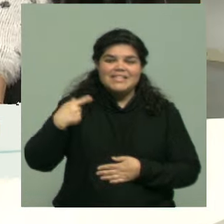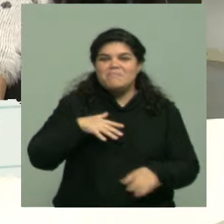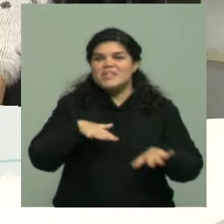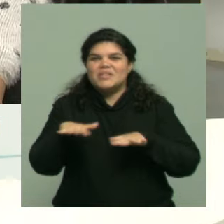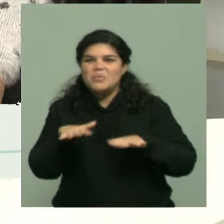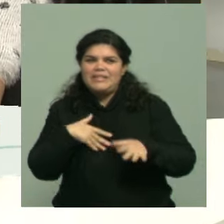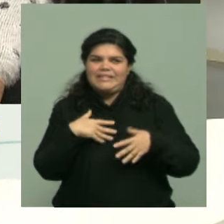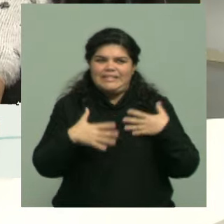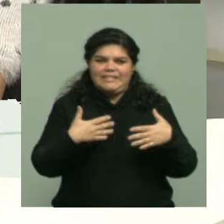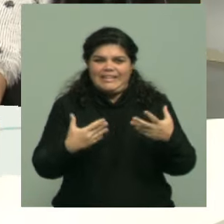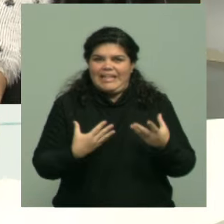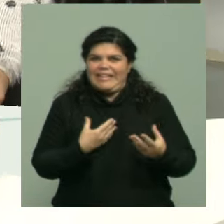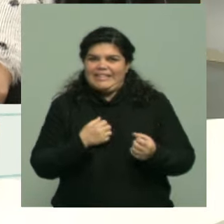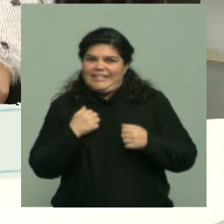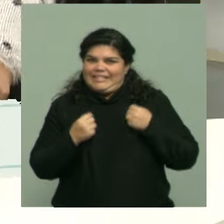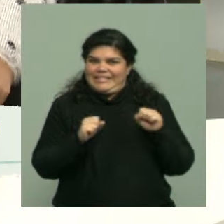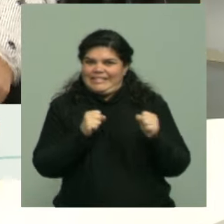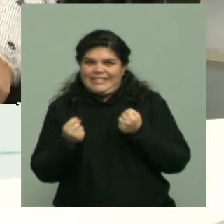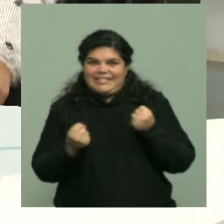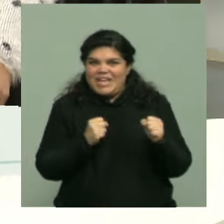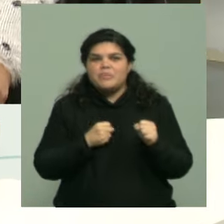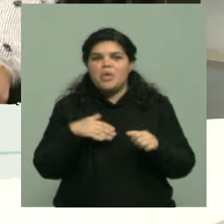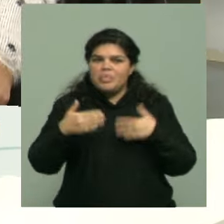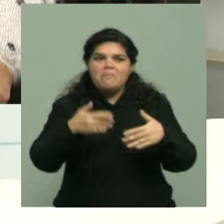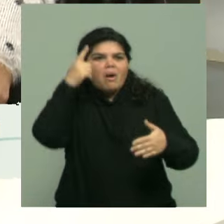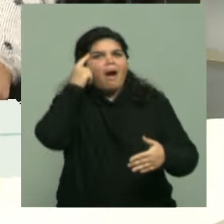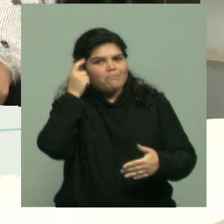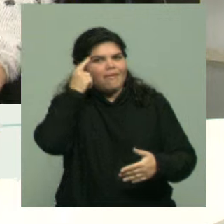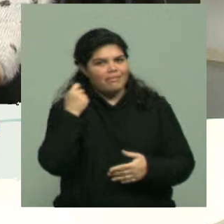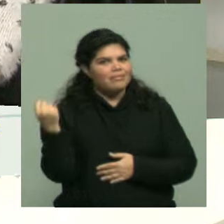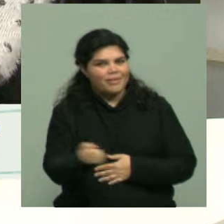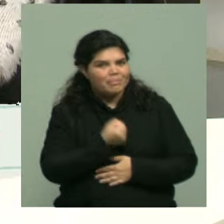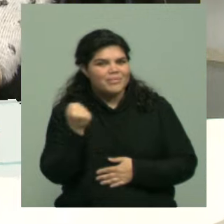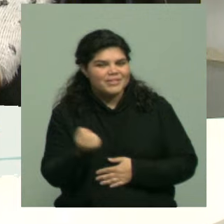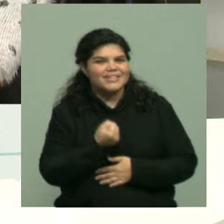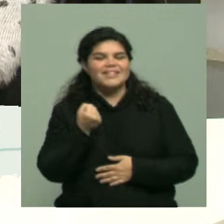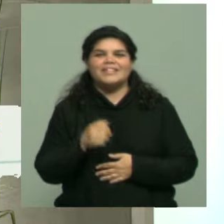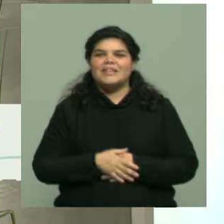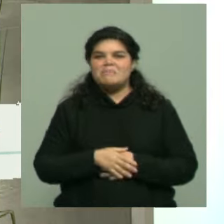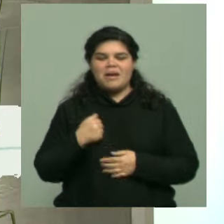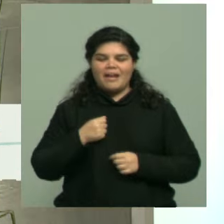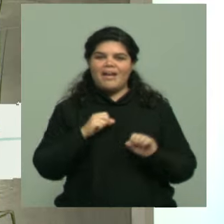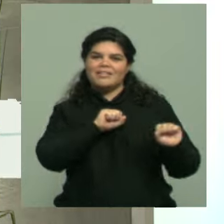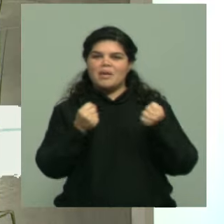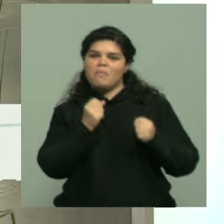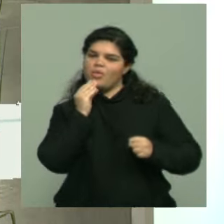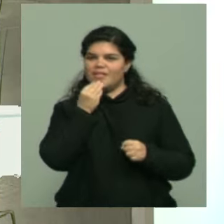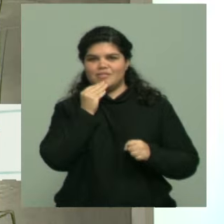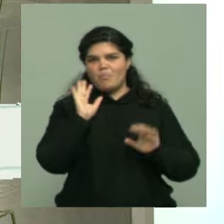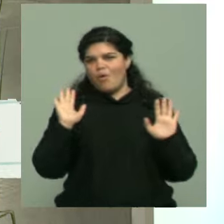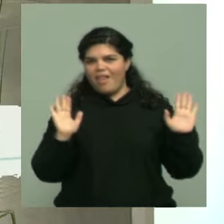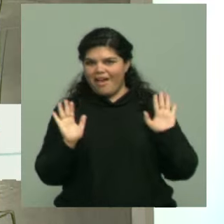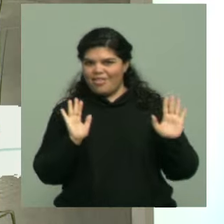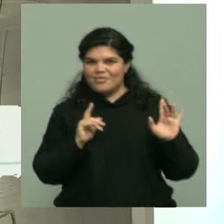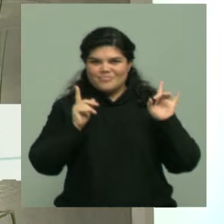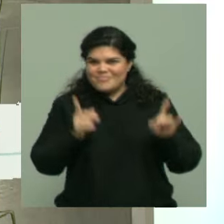ponen nerviosos, pero de eso se trata. Alguno tiene que pasar, de aprender y de pasar el rato y tratar de que no se note, ¿no? Sobre todo para nosotros, para el